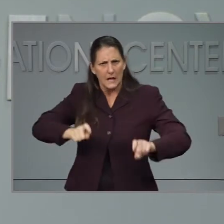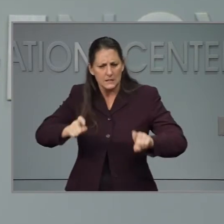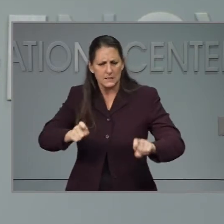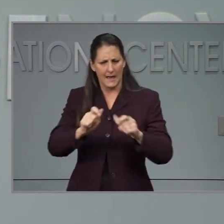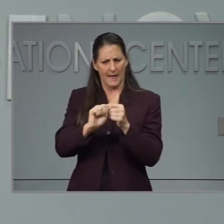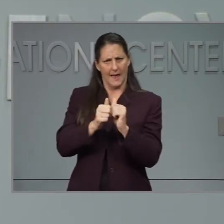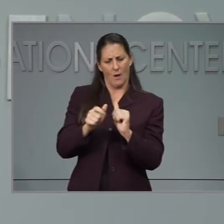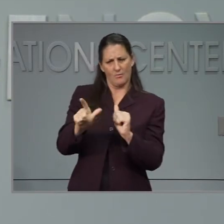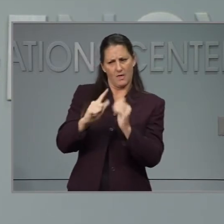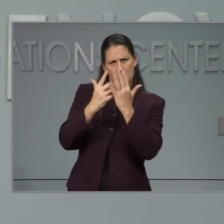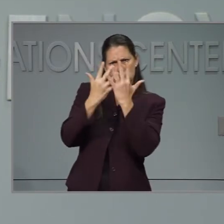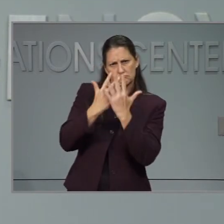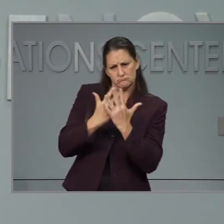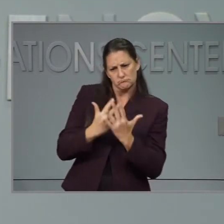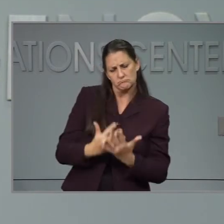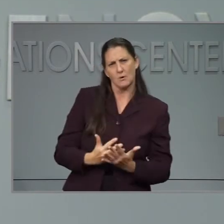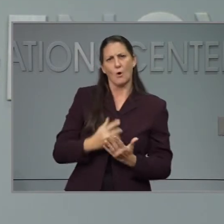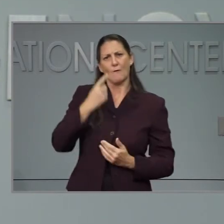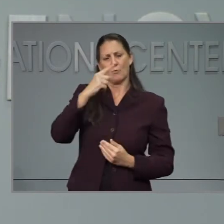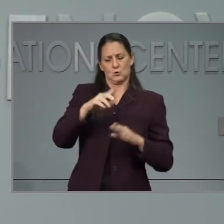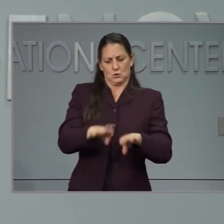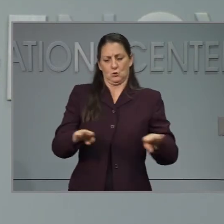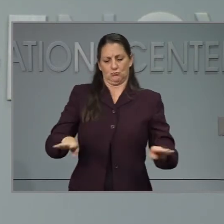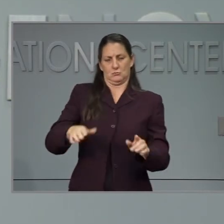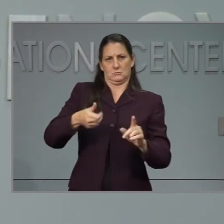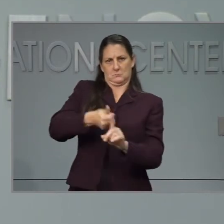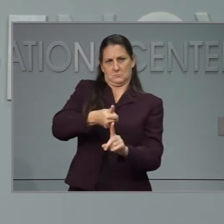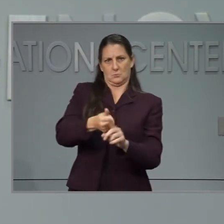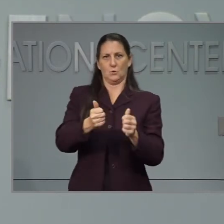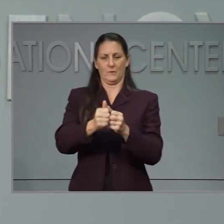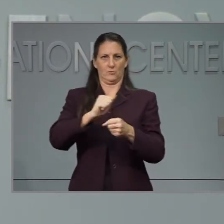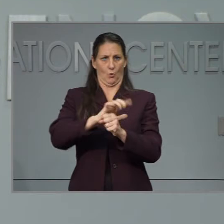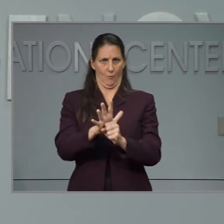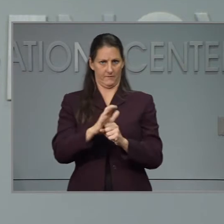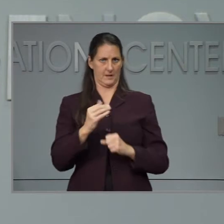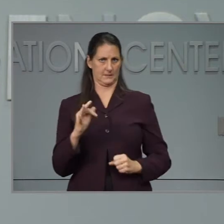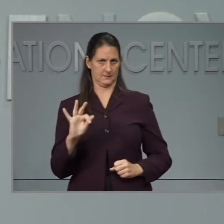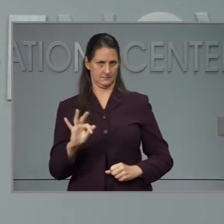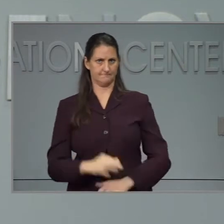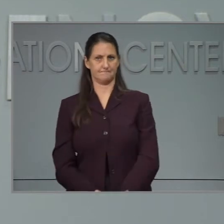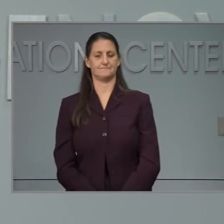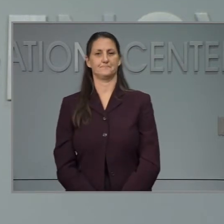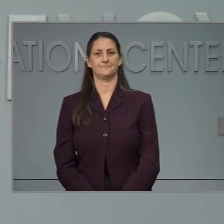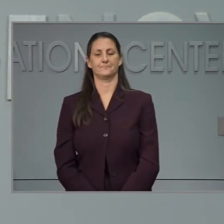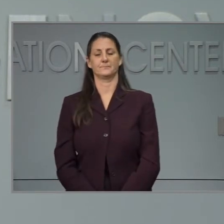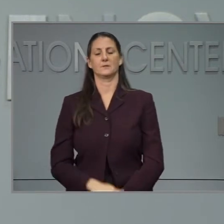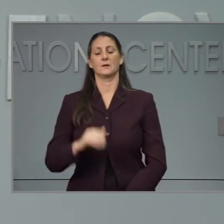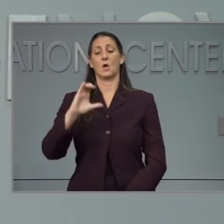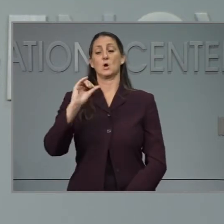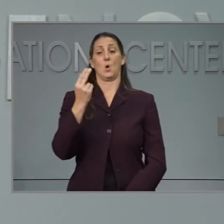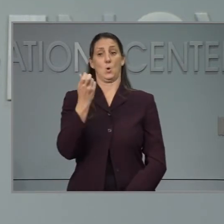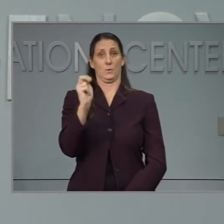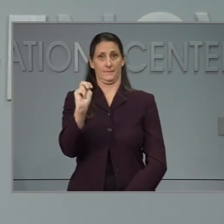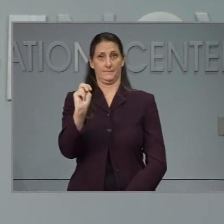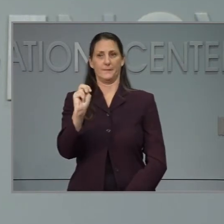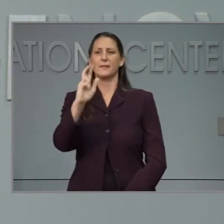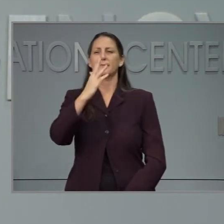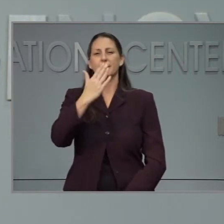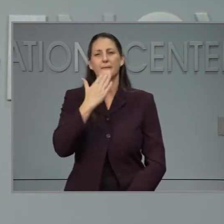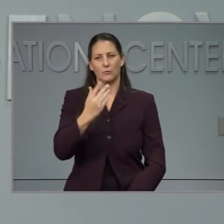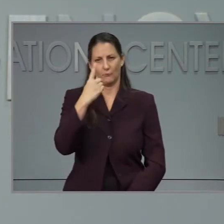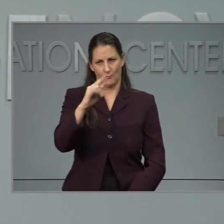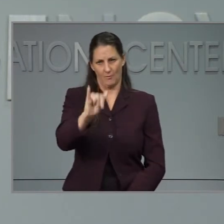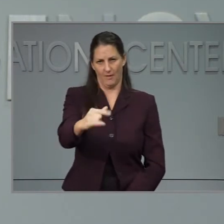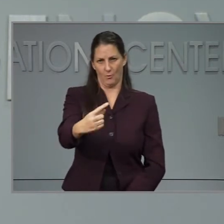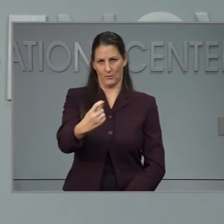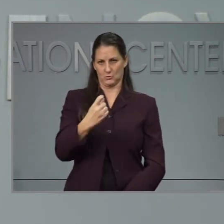¿Qué información puede transmitirle a las familias para que tengan esto en mente? Respuesta. Quisiera yo decir que